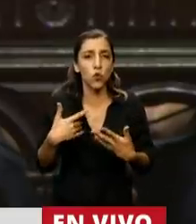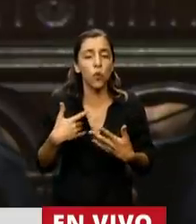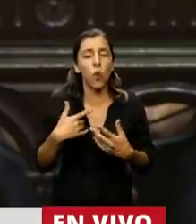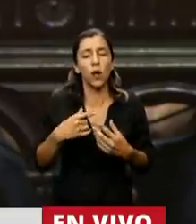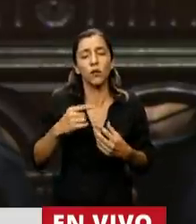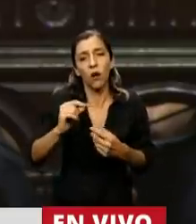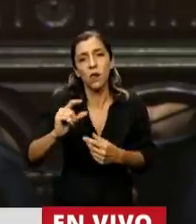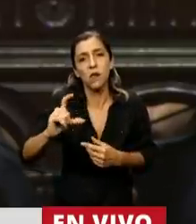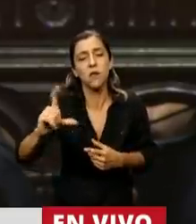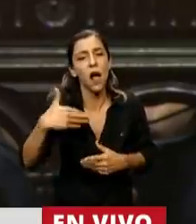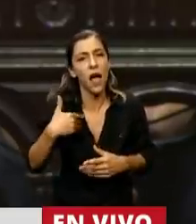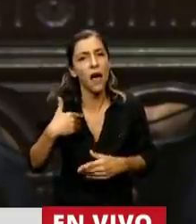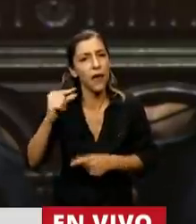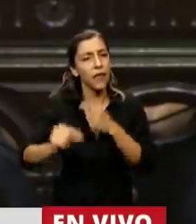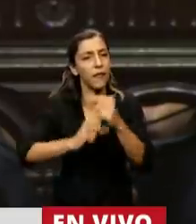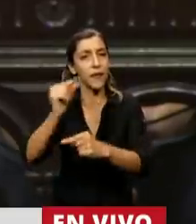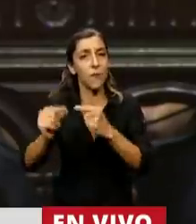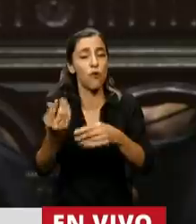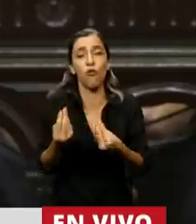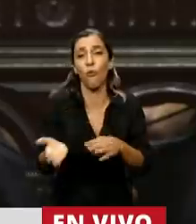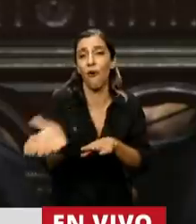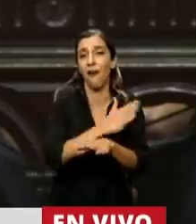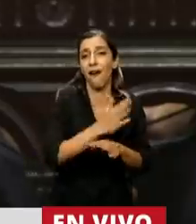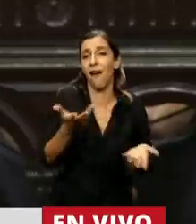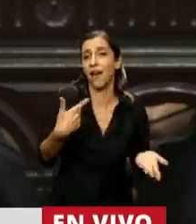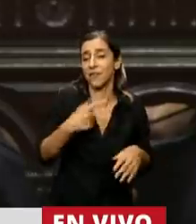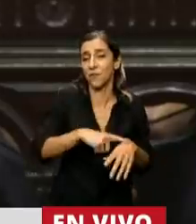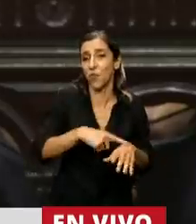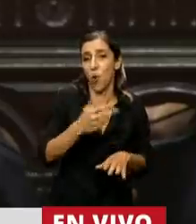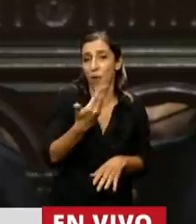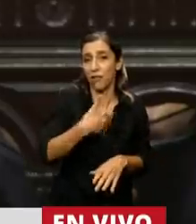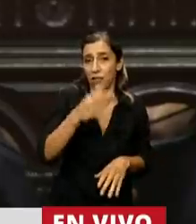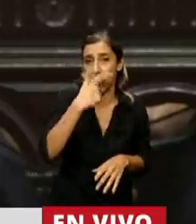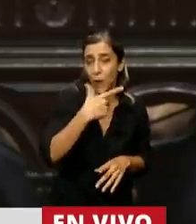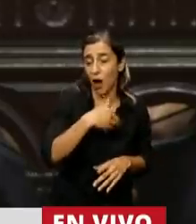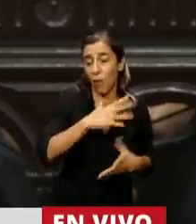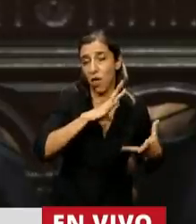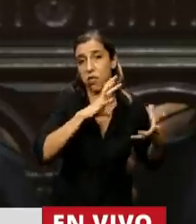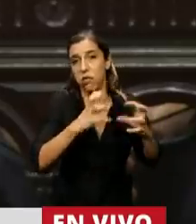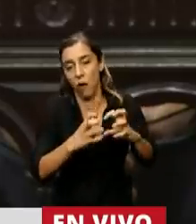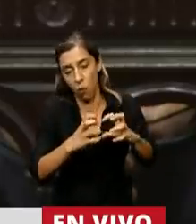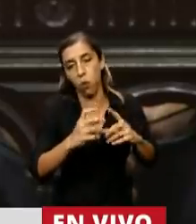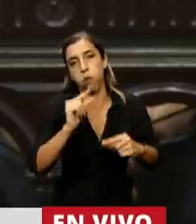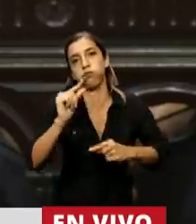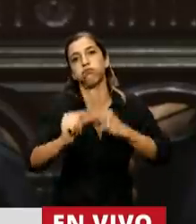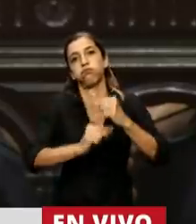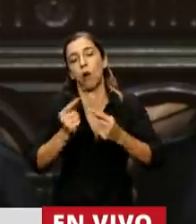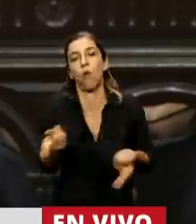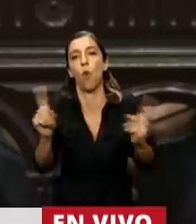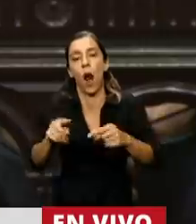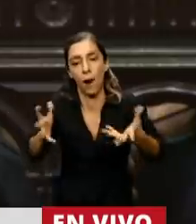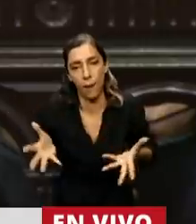la inflación que se dio del gobierno de mauricio macri es cierto es cierto también que la propia anses